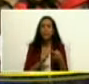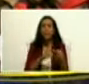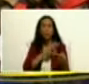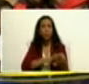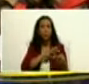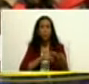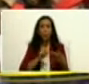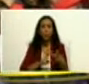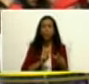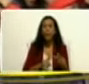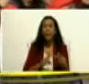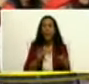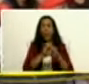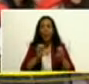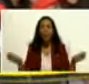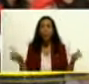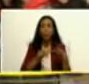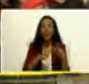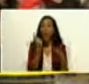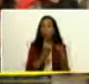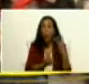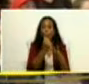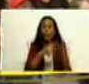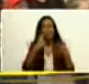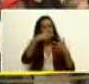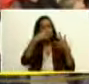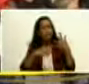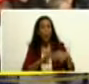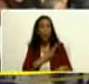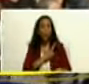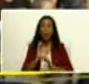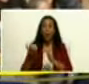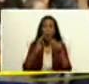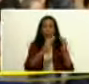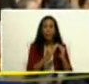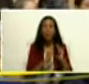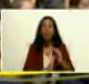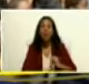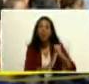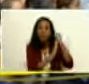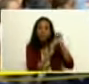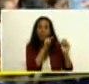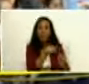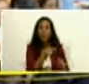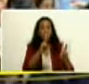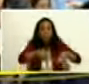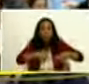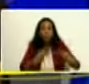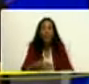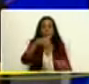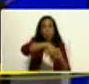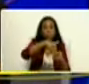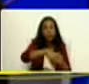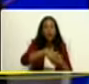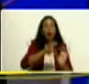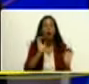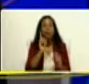sociales, educativas, económicas, etcétera. Son liderazgos renovados y además son